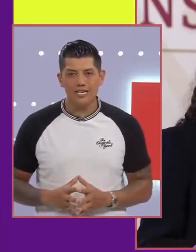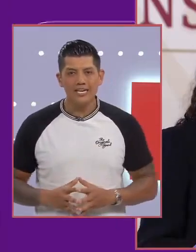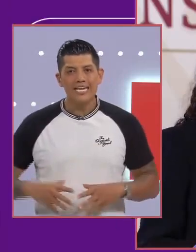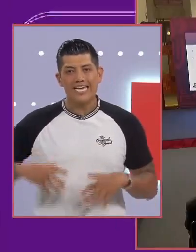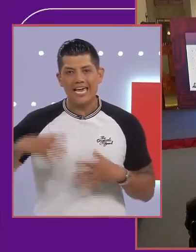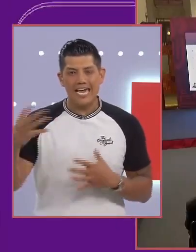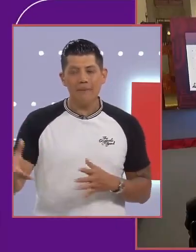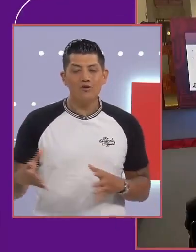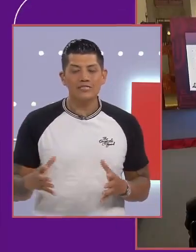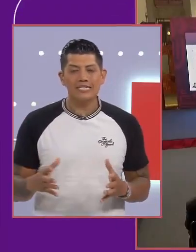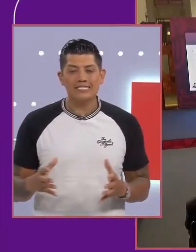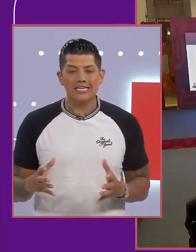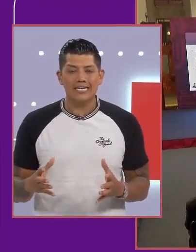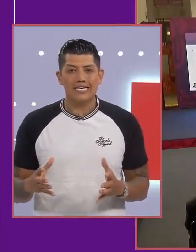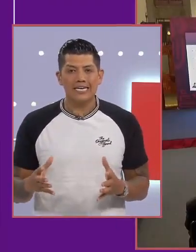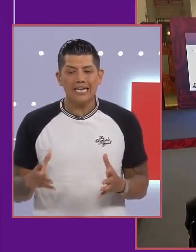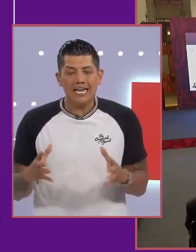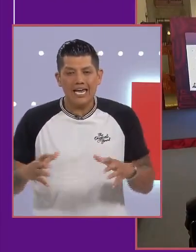del 11,